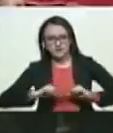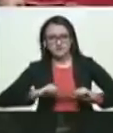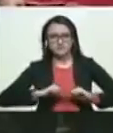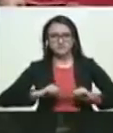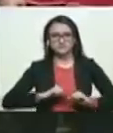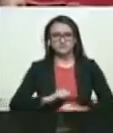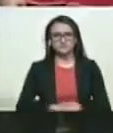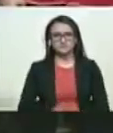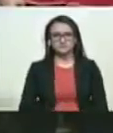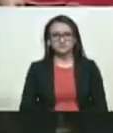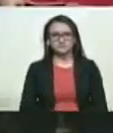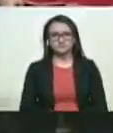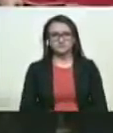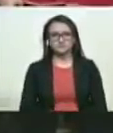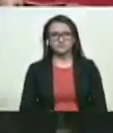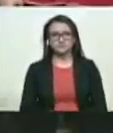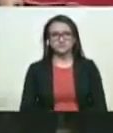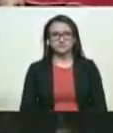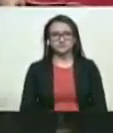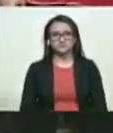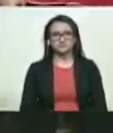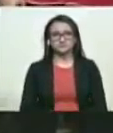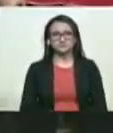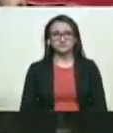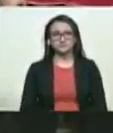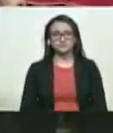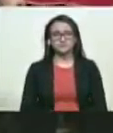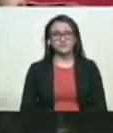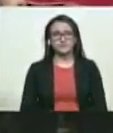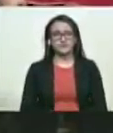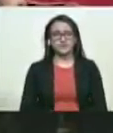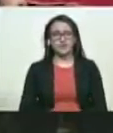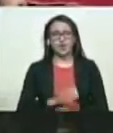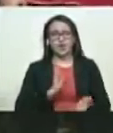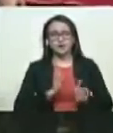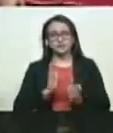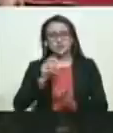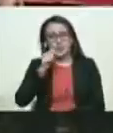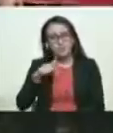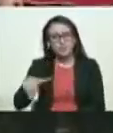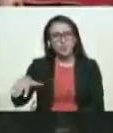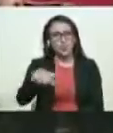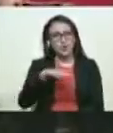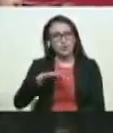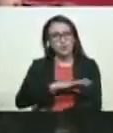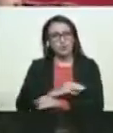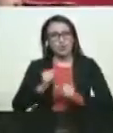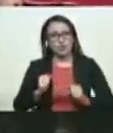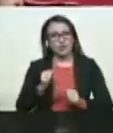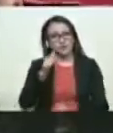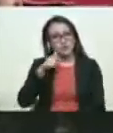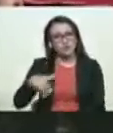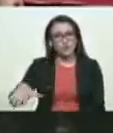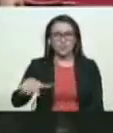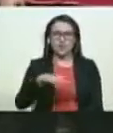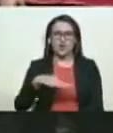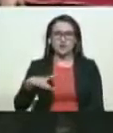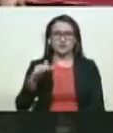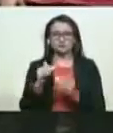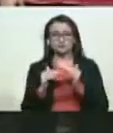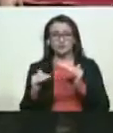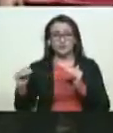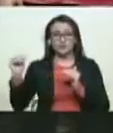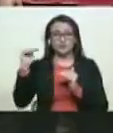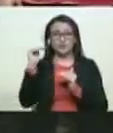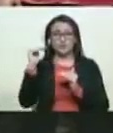que llevemos la organización popular el poder popular a un nivel superior